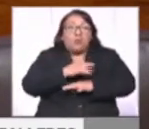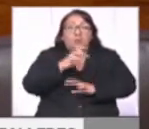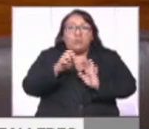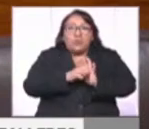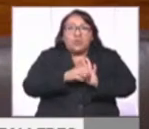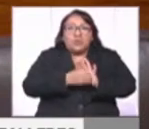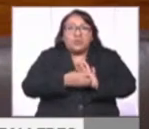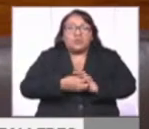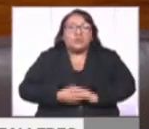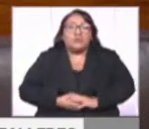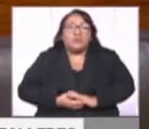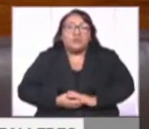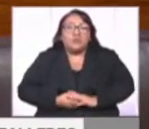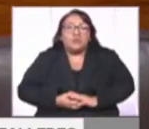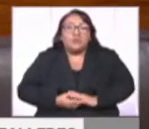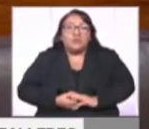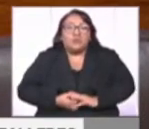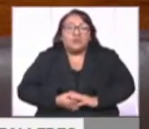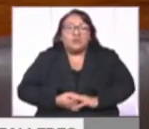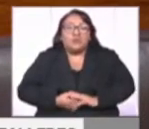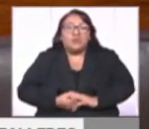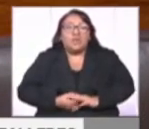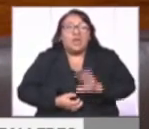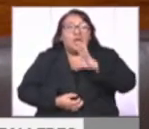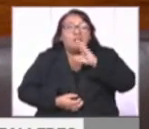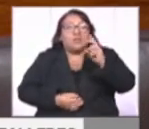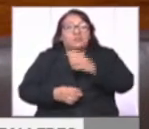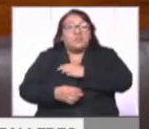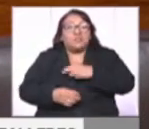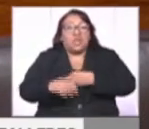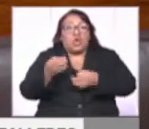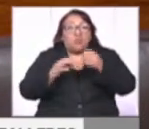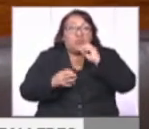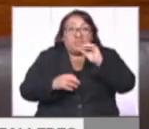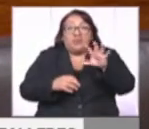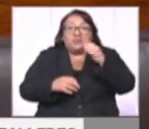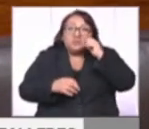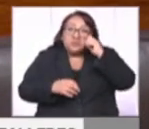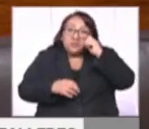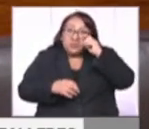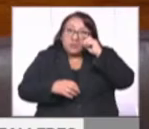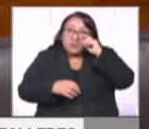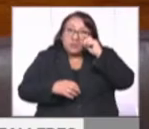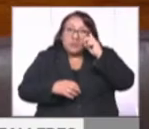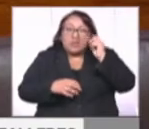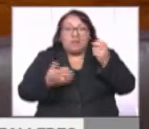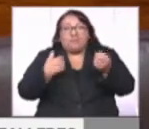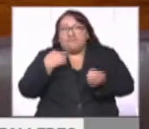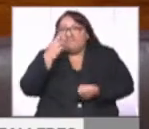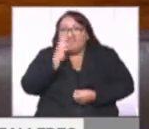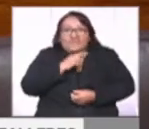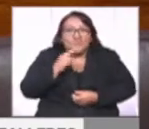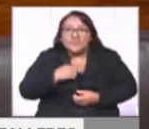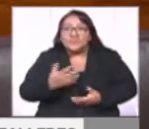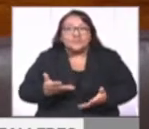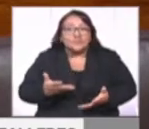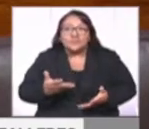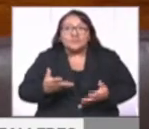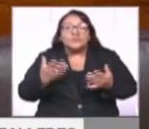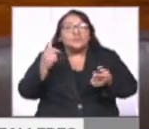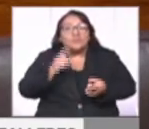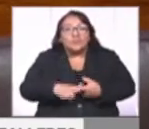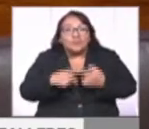proyecto, citan a funcionarios del MEF textualmente. Me parece muy raro, presidente. Parece que